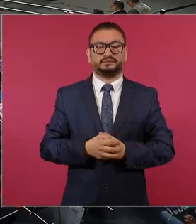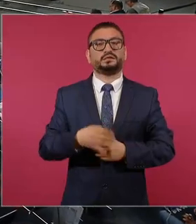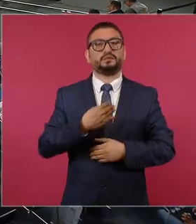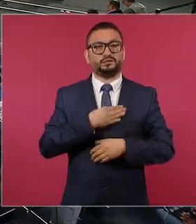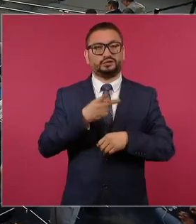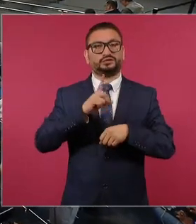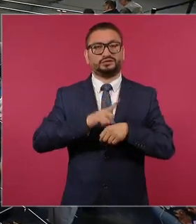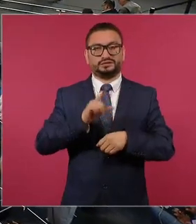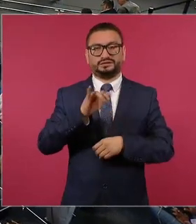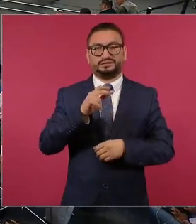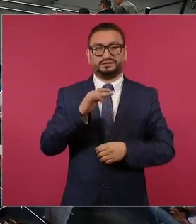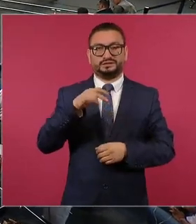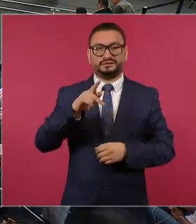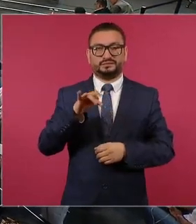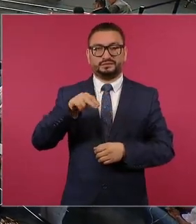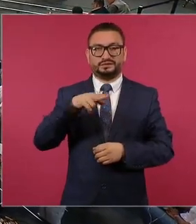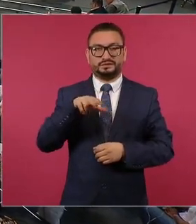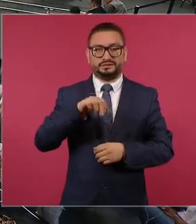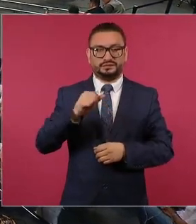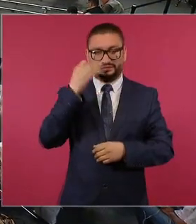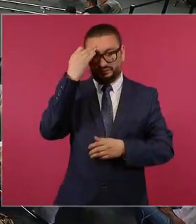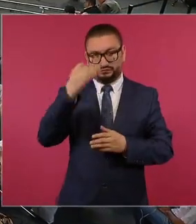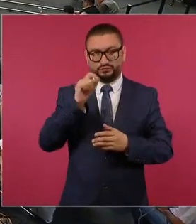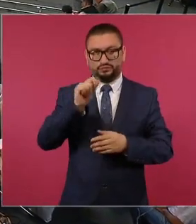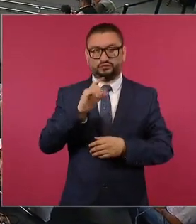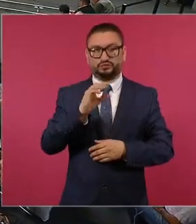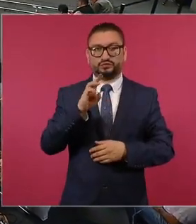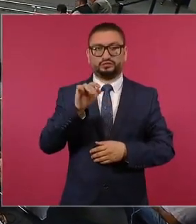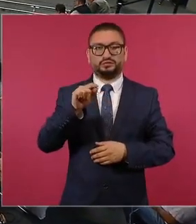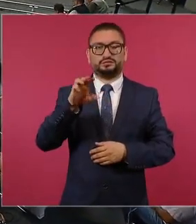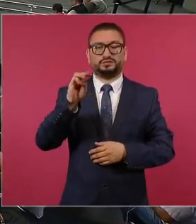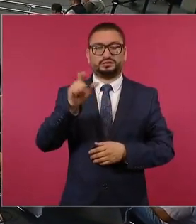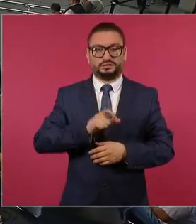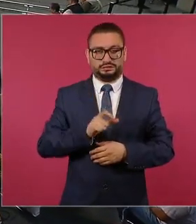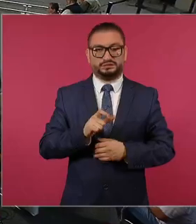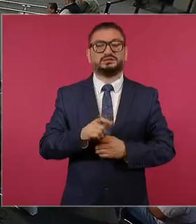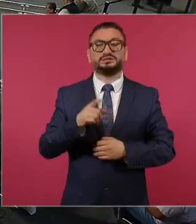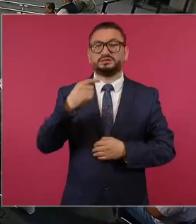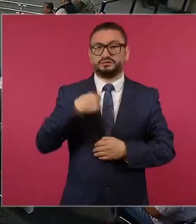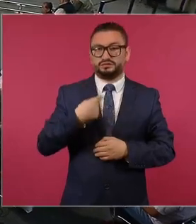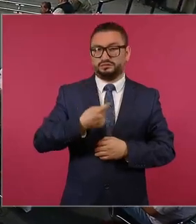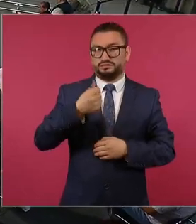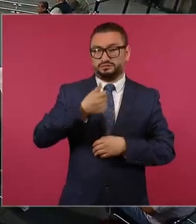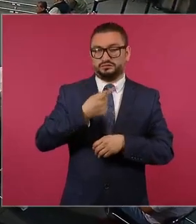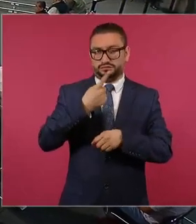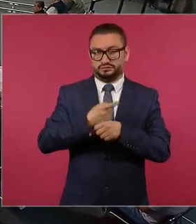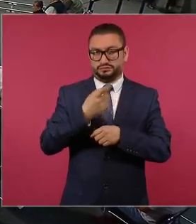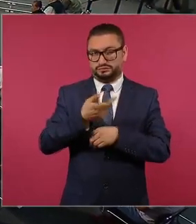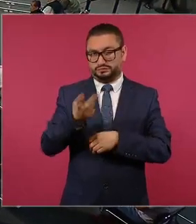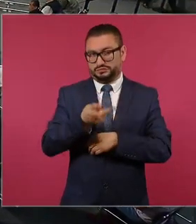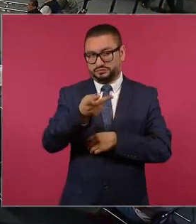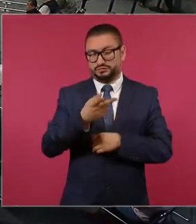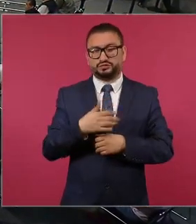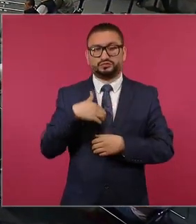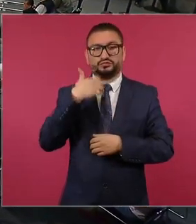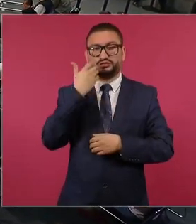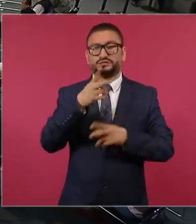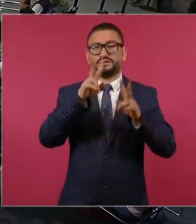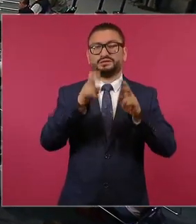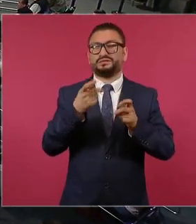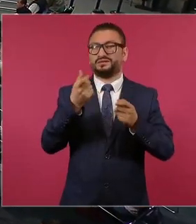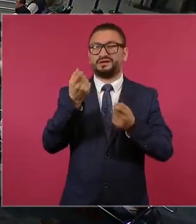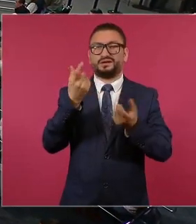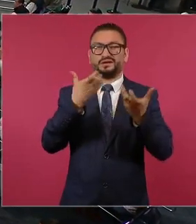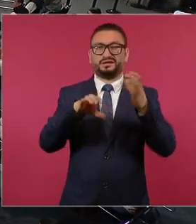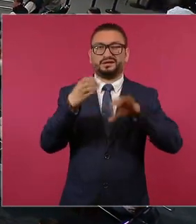Buenos días, Liliana Piña de tiempo.com.mx. Y en mi primer tema, presidente, es acerca de los comentarios que